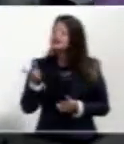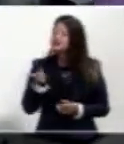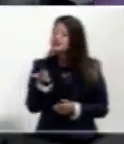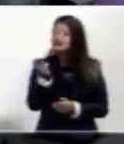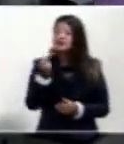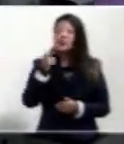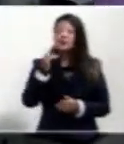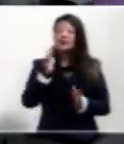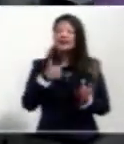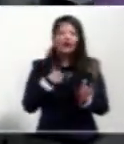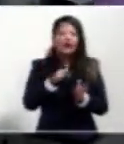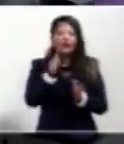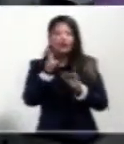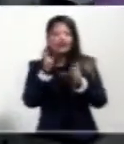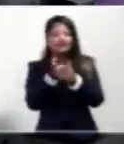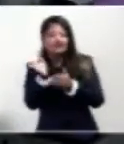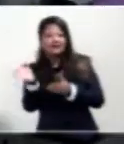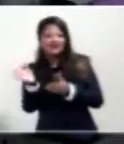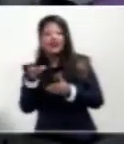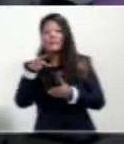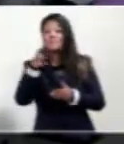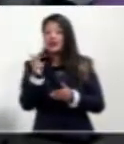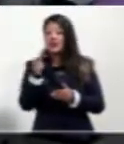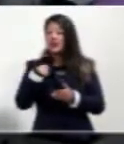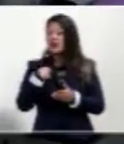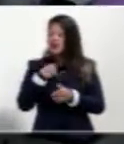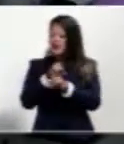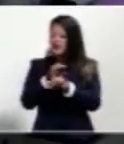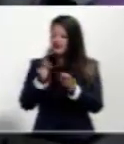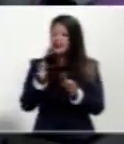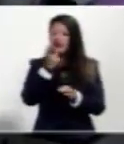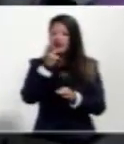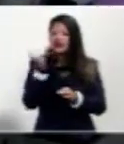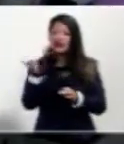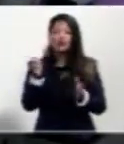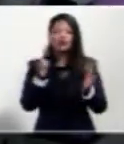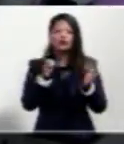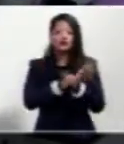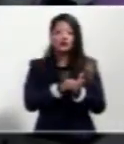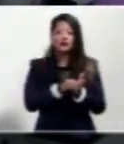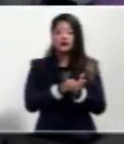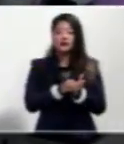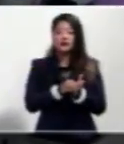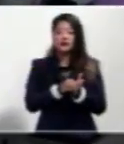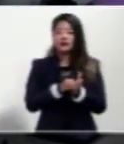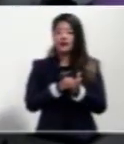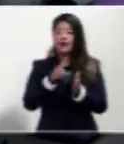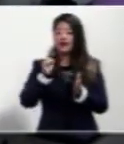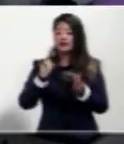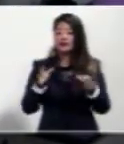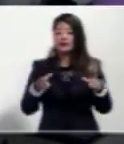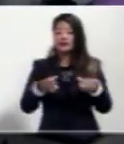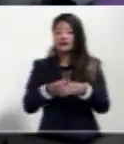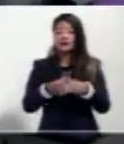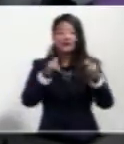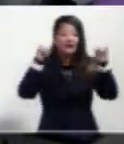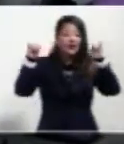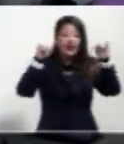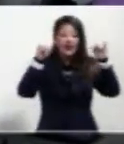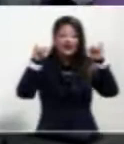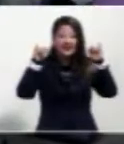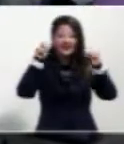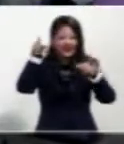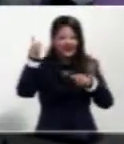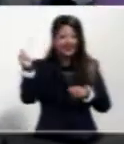salgo un poquito de... Estaba conociendo la información de que van a registrar de manera colectiva el torito de petate